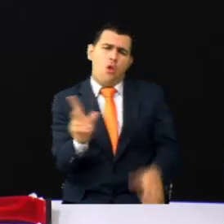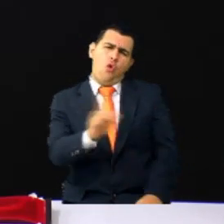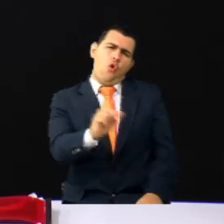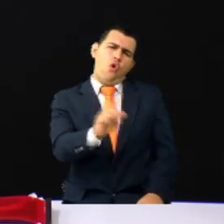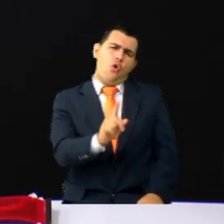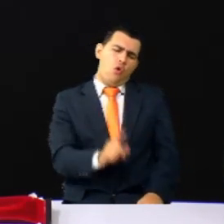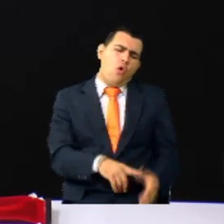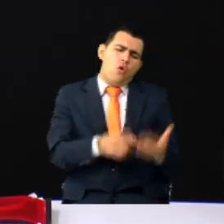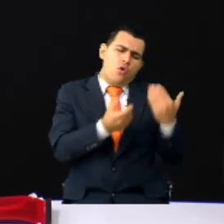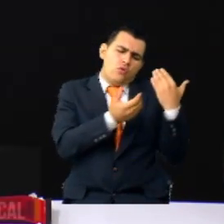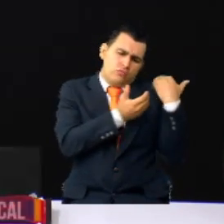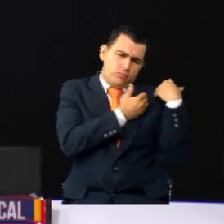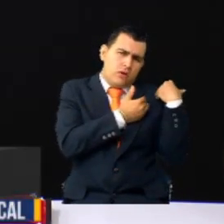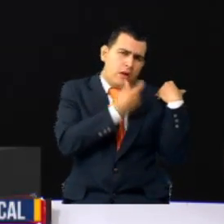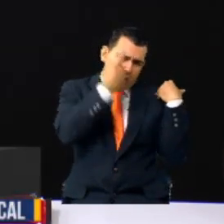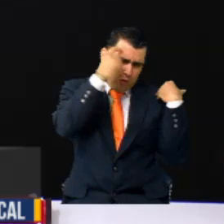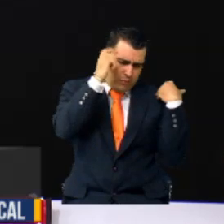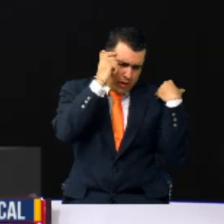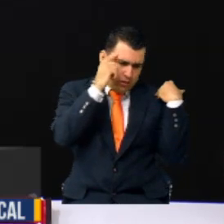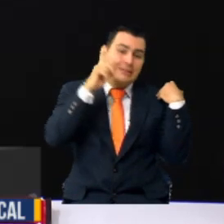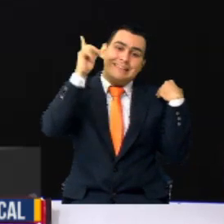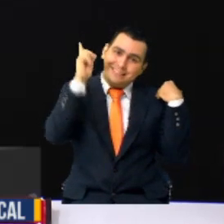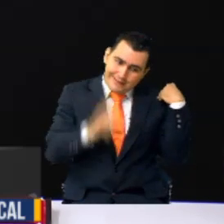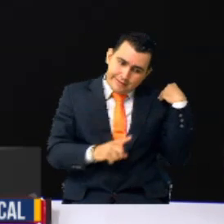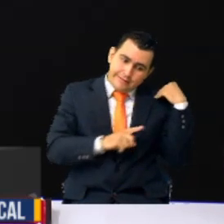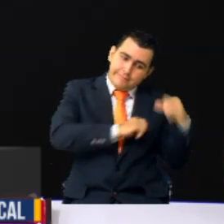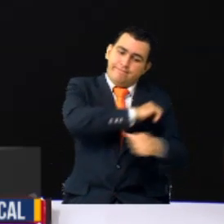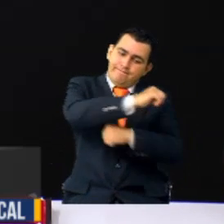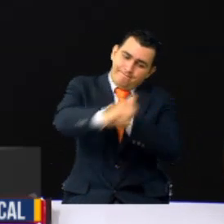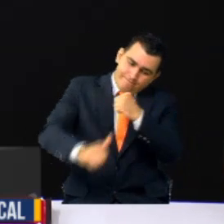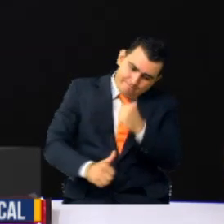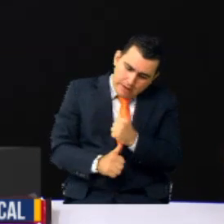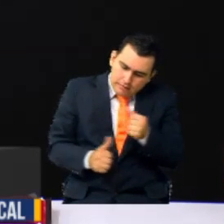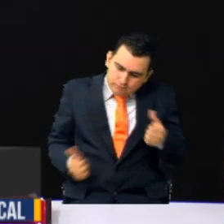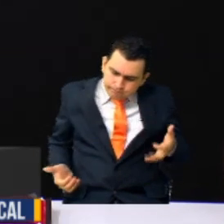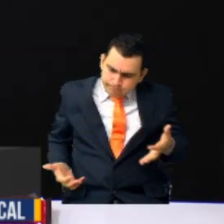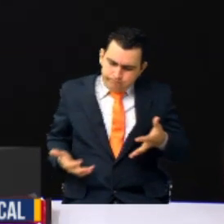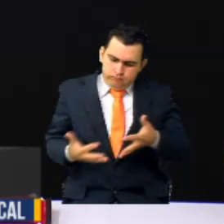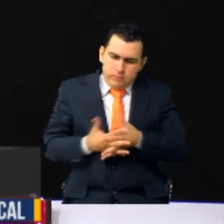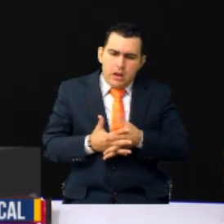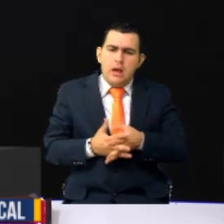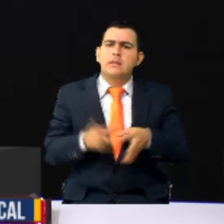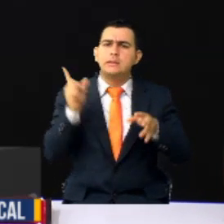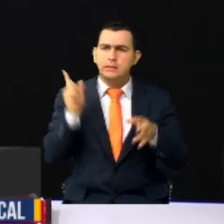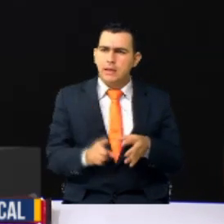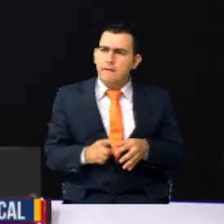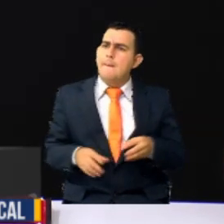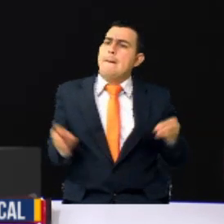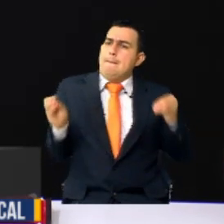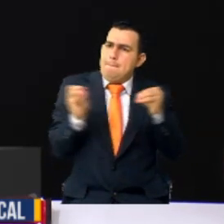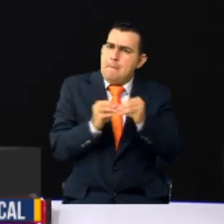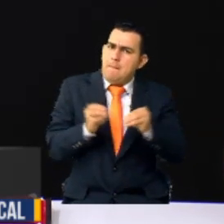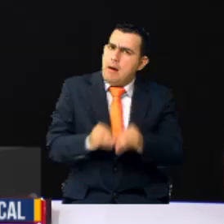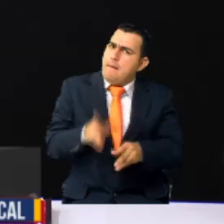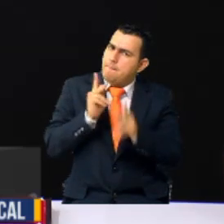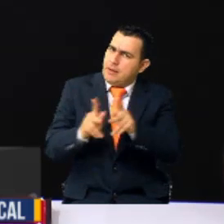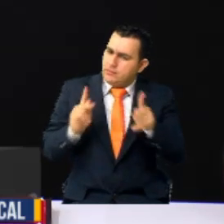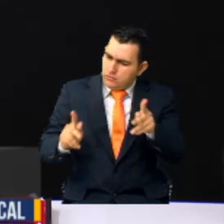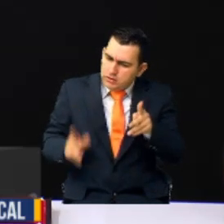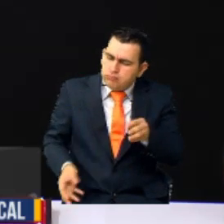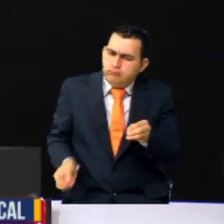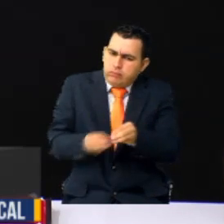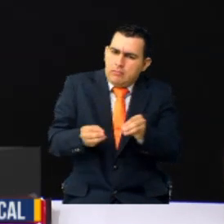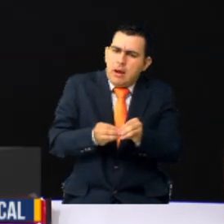la misma. Yo lo que creo es que hay que articularla, hay que dotarla del suficiente personal para que ella